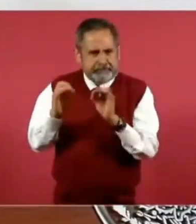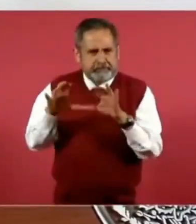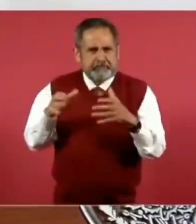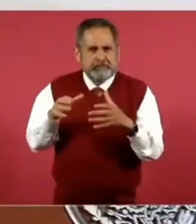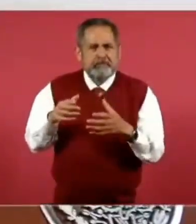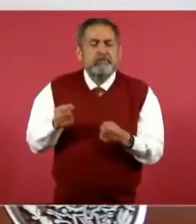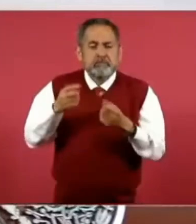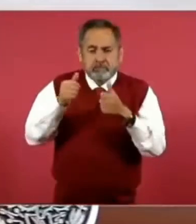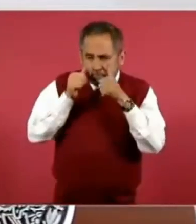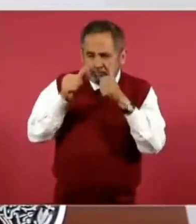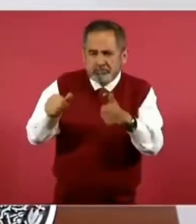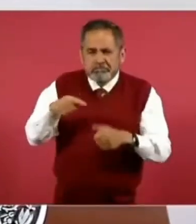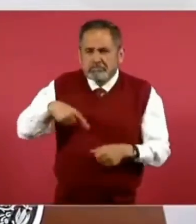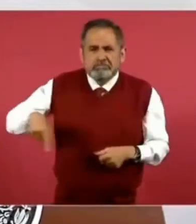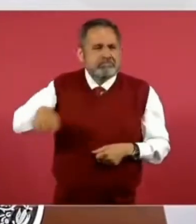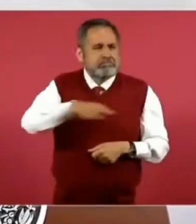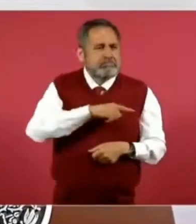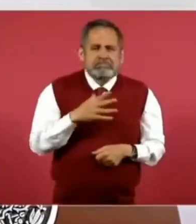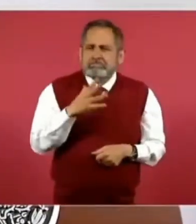orientaba a lo superfluo,